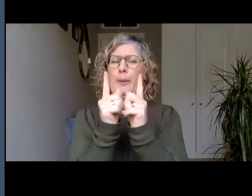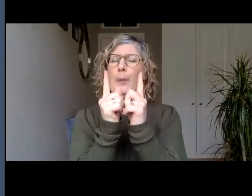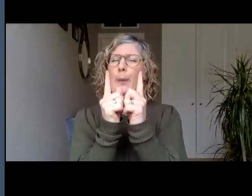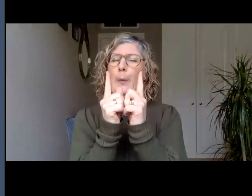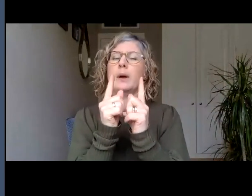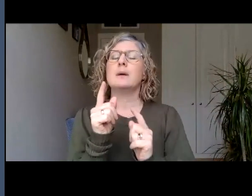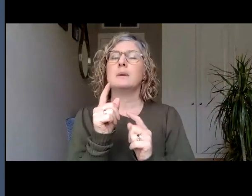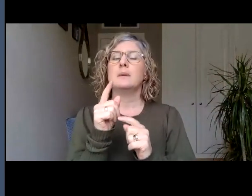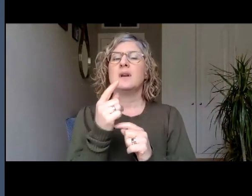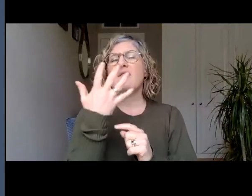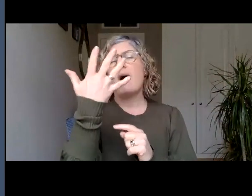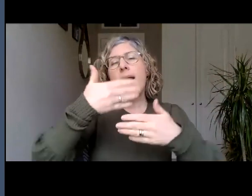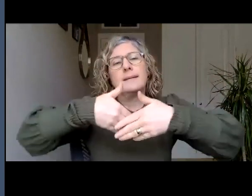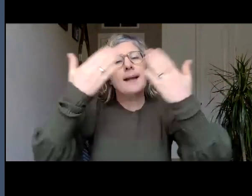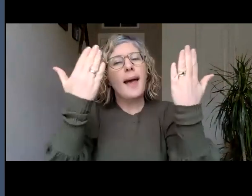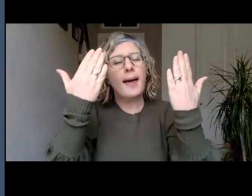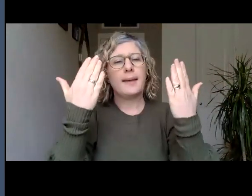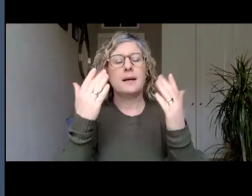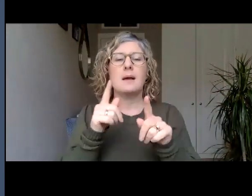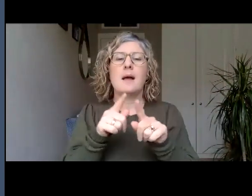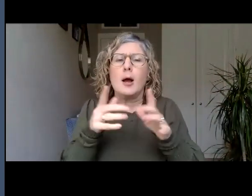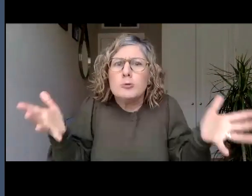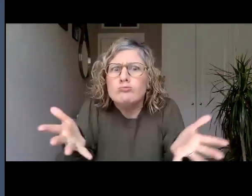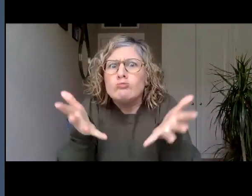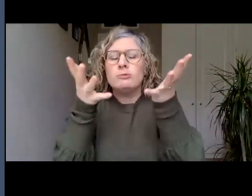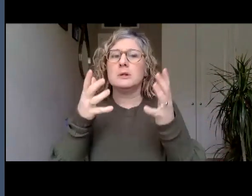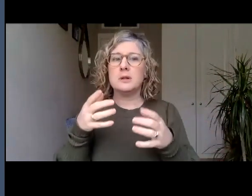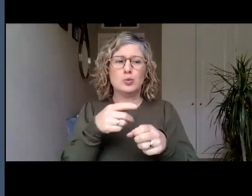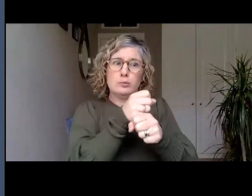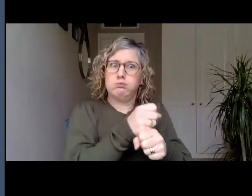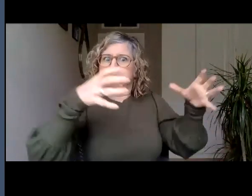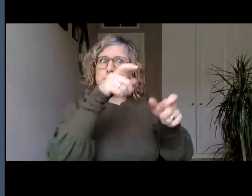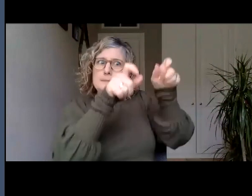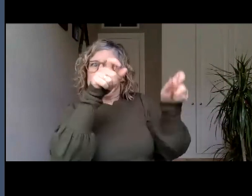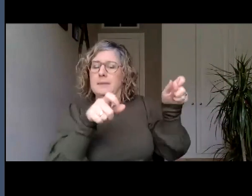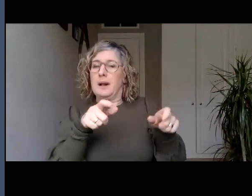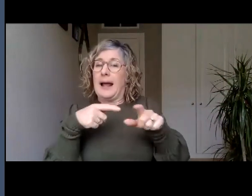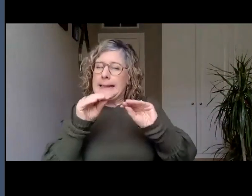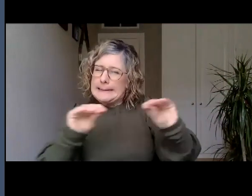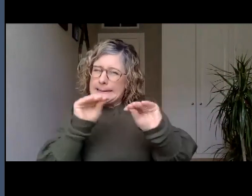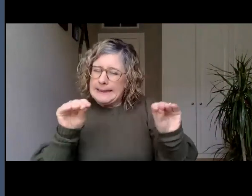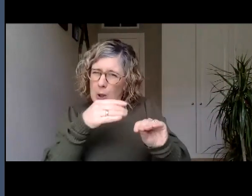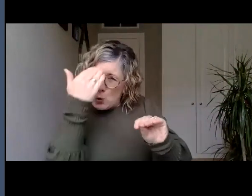alto nivel. Así es que hace un año nos autorizaron la partida presupuestal para dicho proyecto